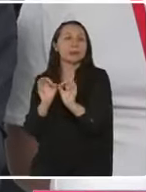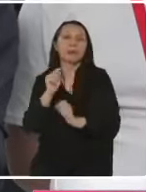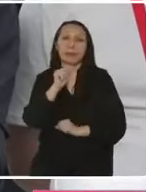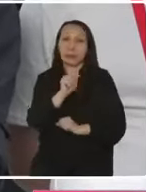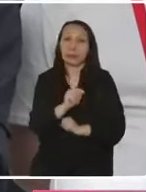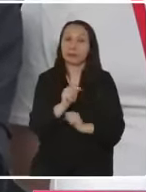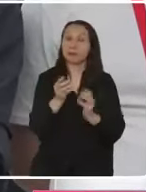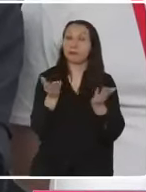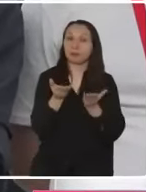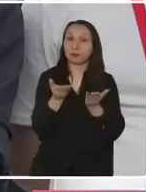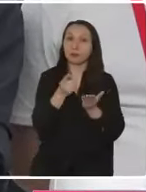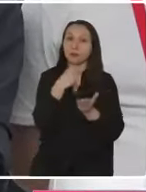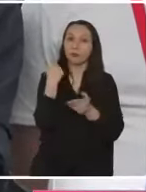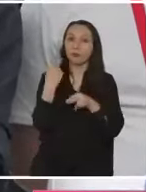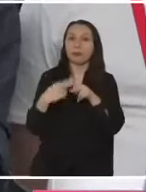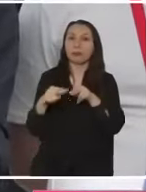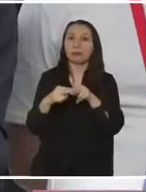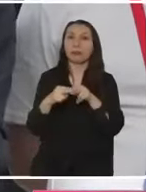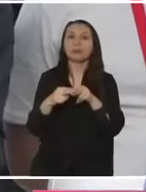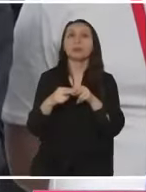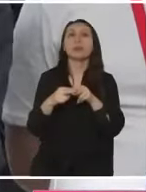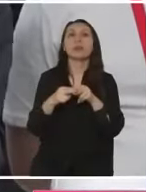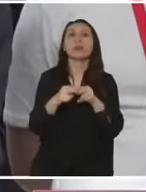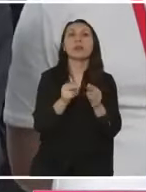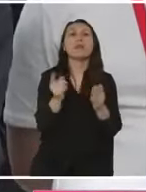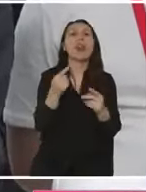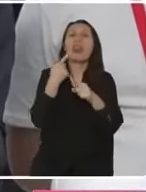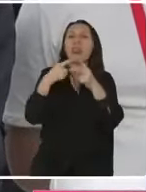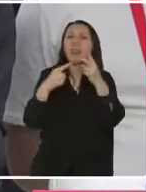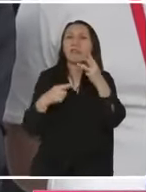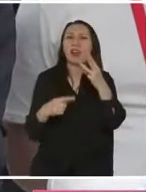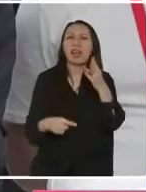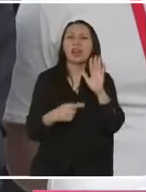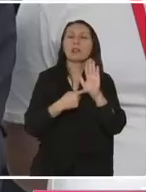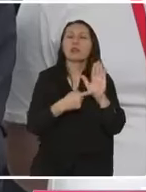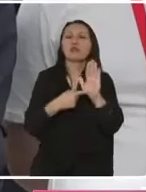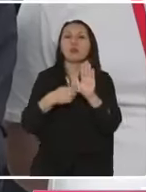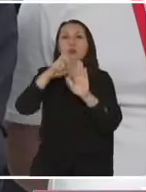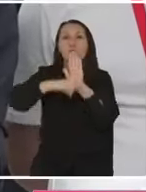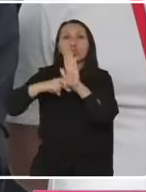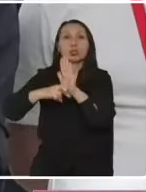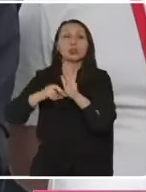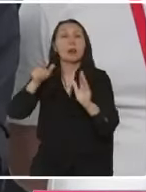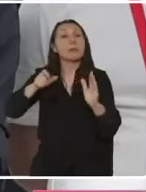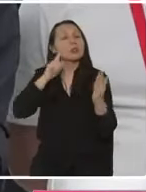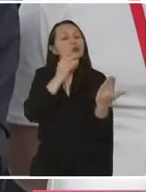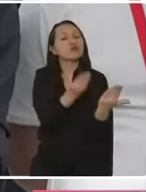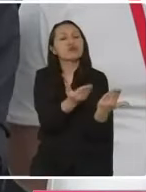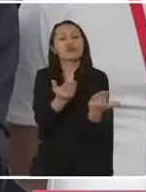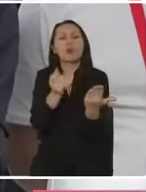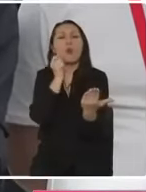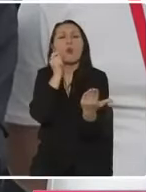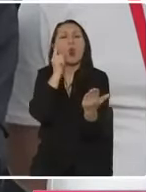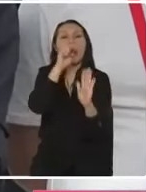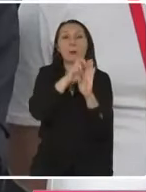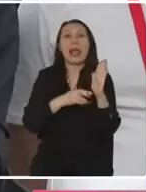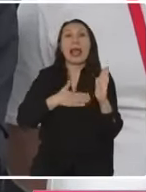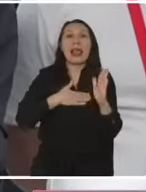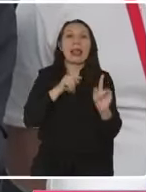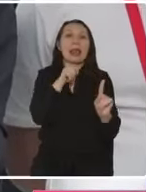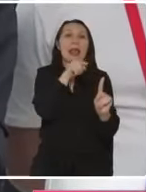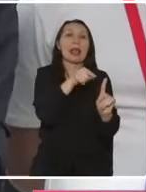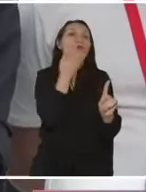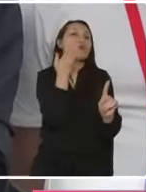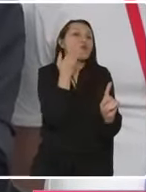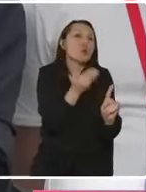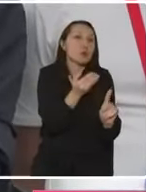eso, lo que vamos a hacer es generar un catálogo de proyectos donde el donante puede escoger a qué proyecto en particular se